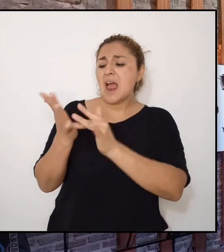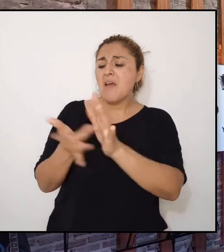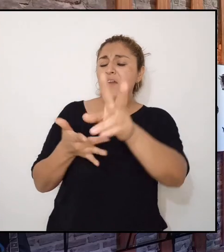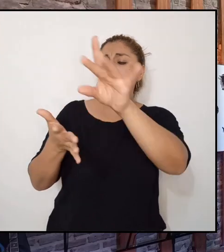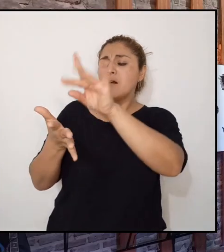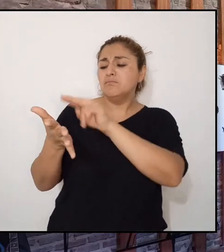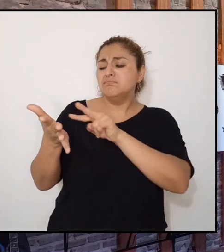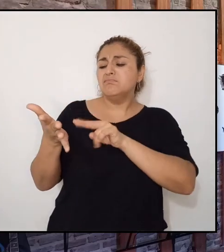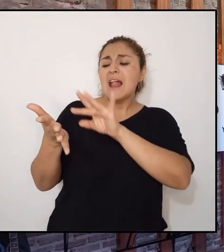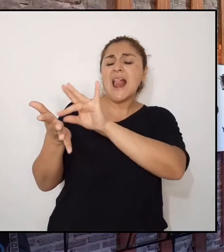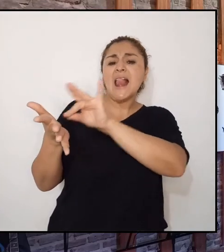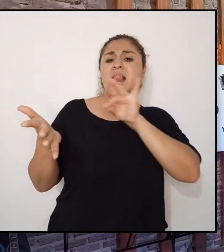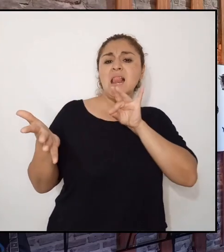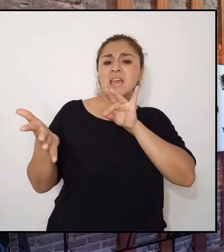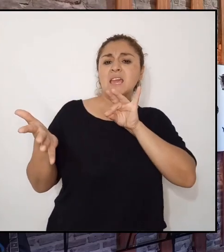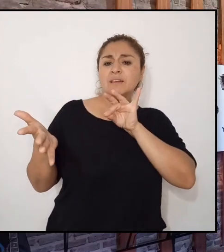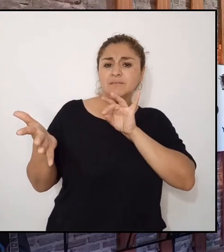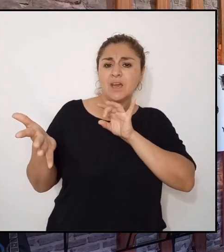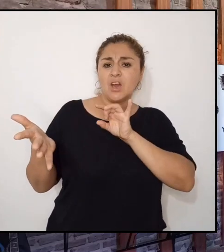relativamente nuevo,